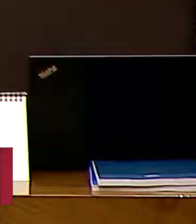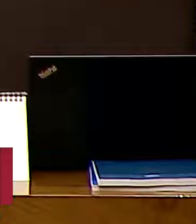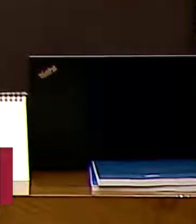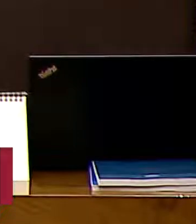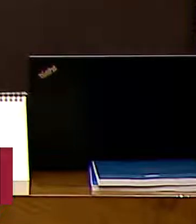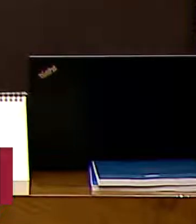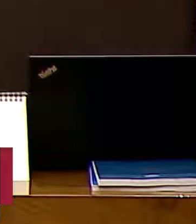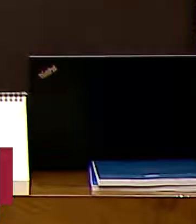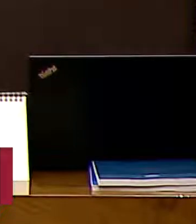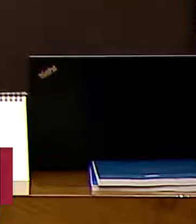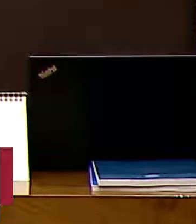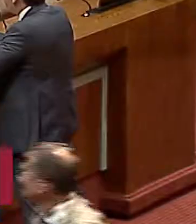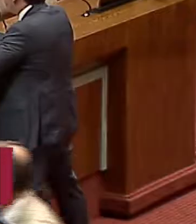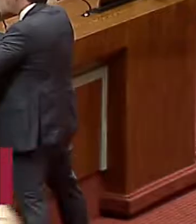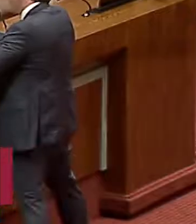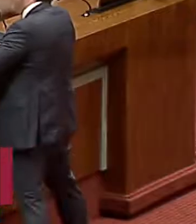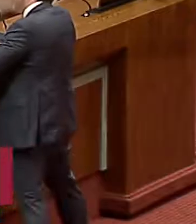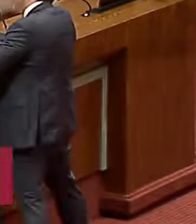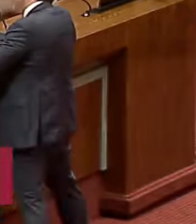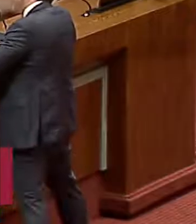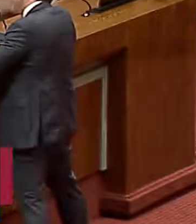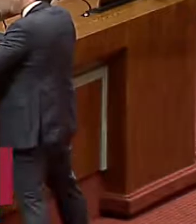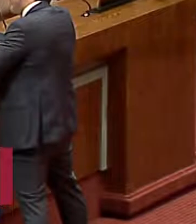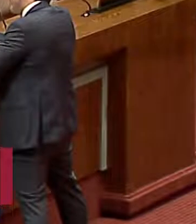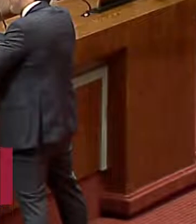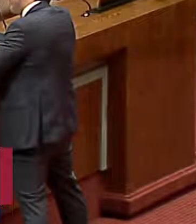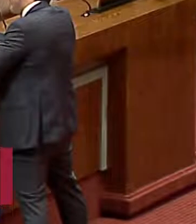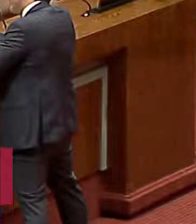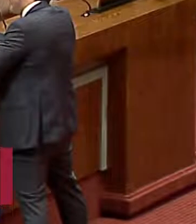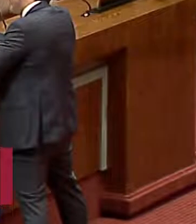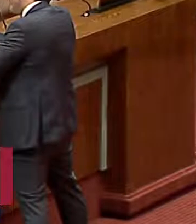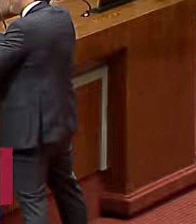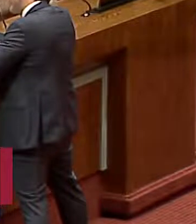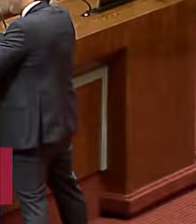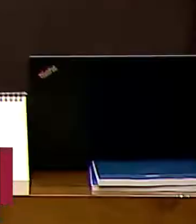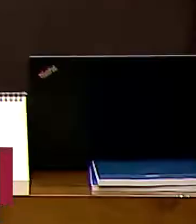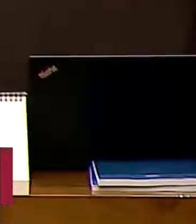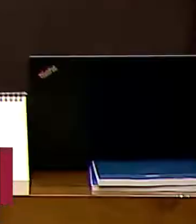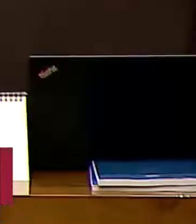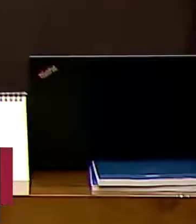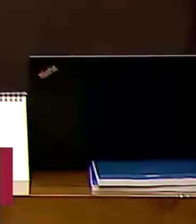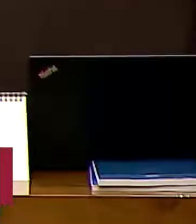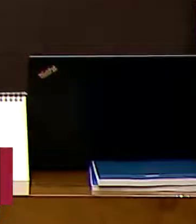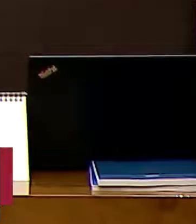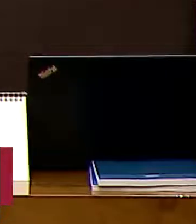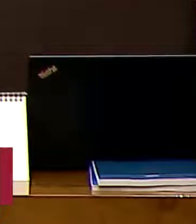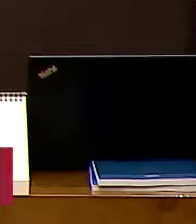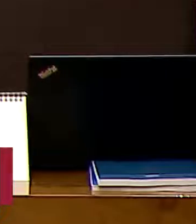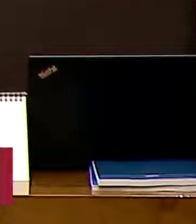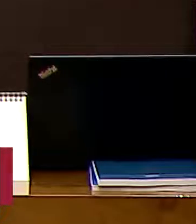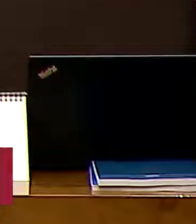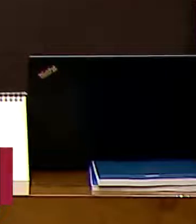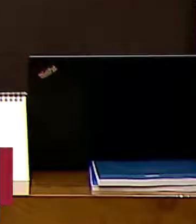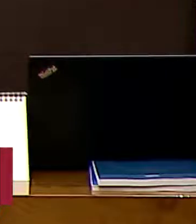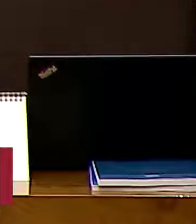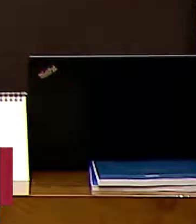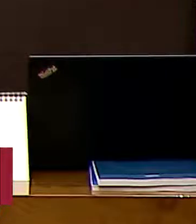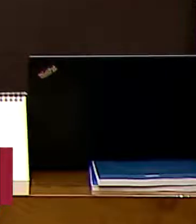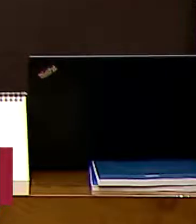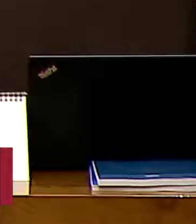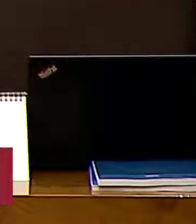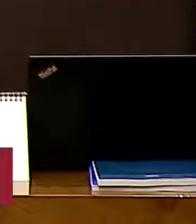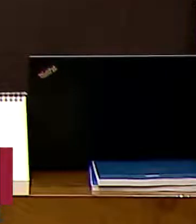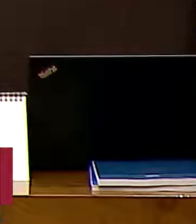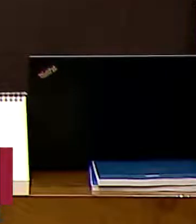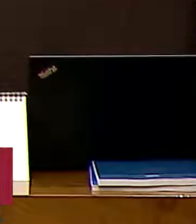Derechos Humanos que se encuentra en la sala, don Hernán Larraín Fernández, y a su vez también a la subsecretaria de Justicia, señora Lorena Recabarren Silva,